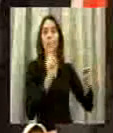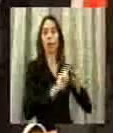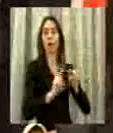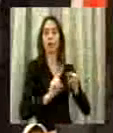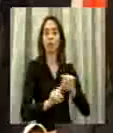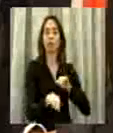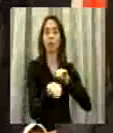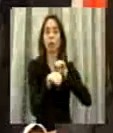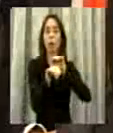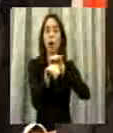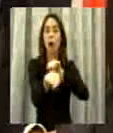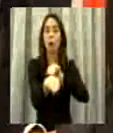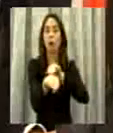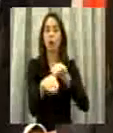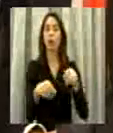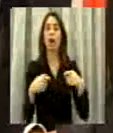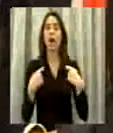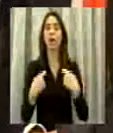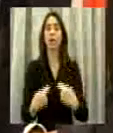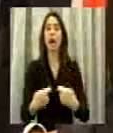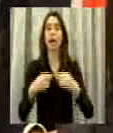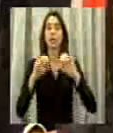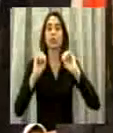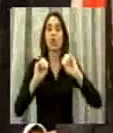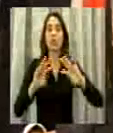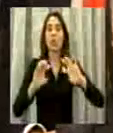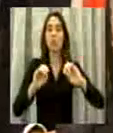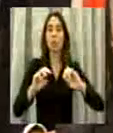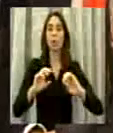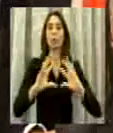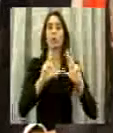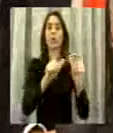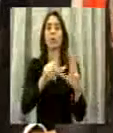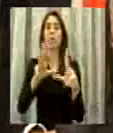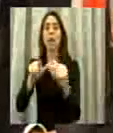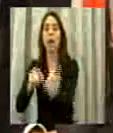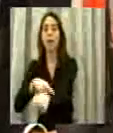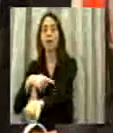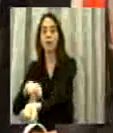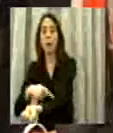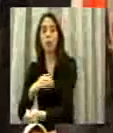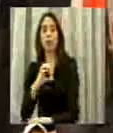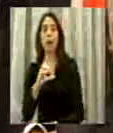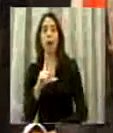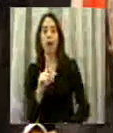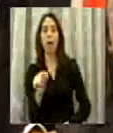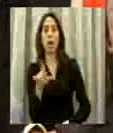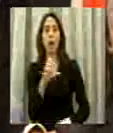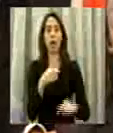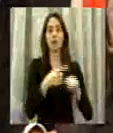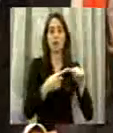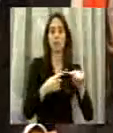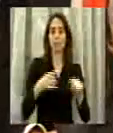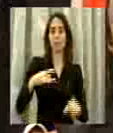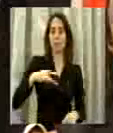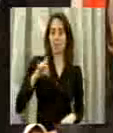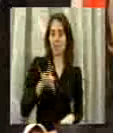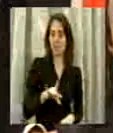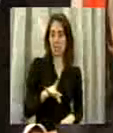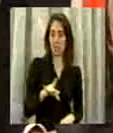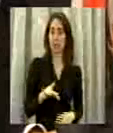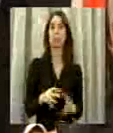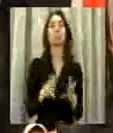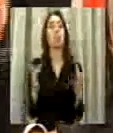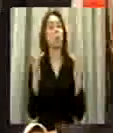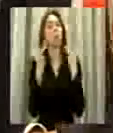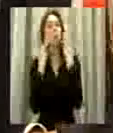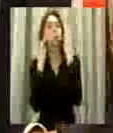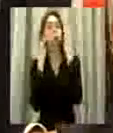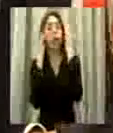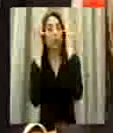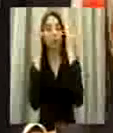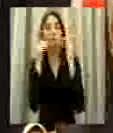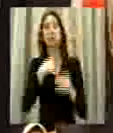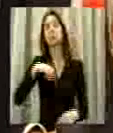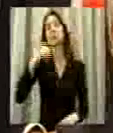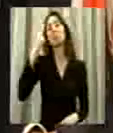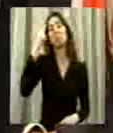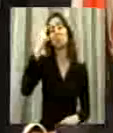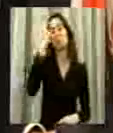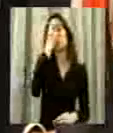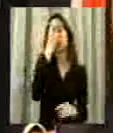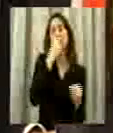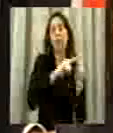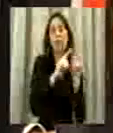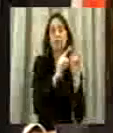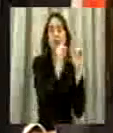es apoyar el gasto en educación de las familias de clase media chilenas. Y por tanto, estamos muy contentos. Nosotros pensamos